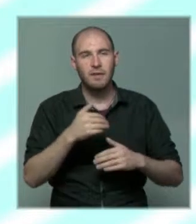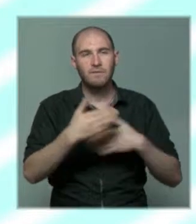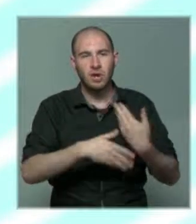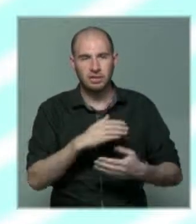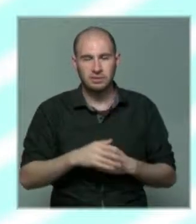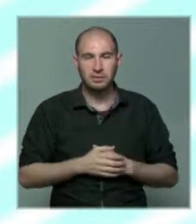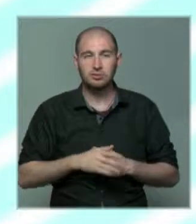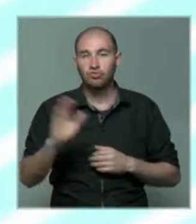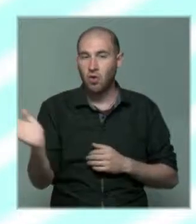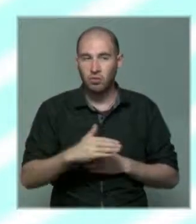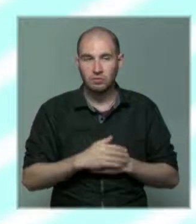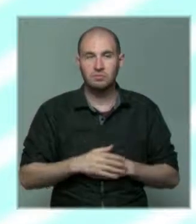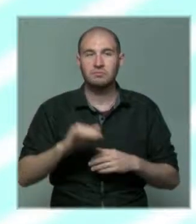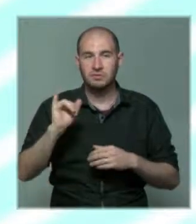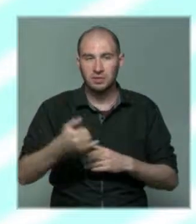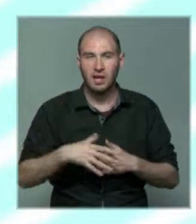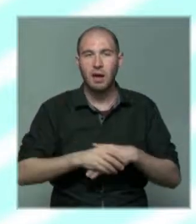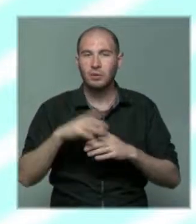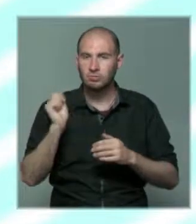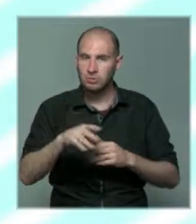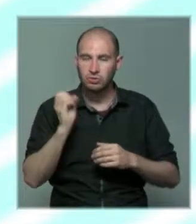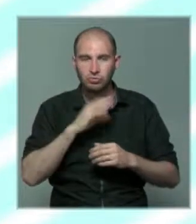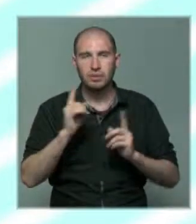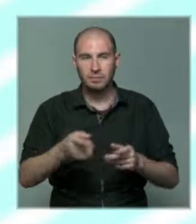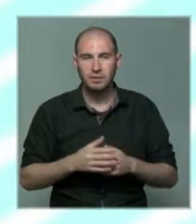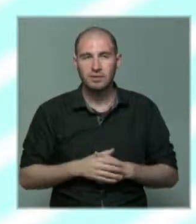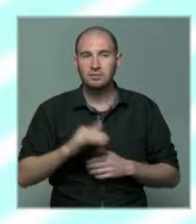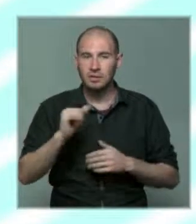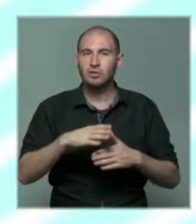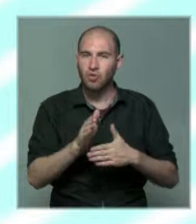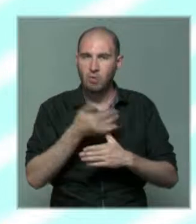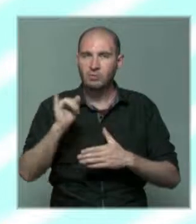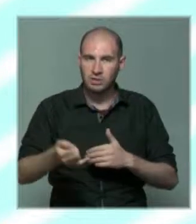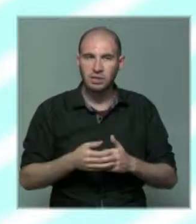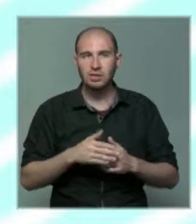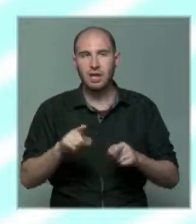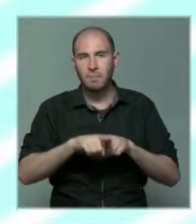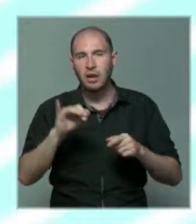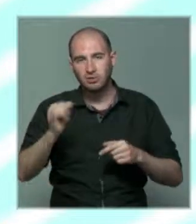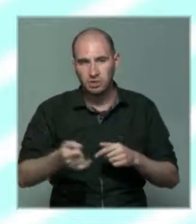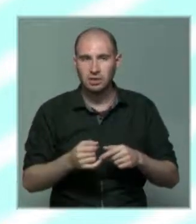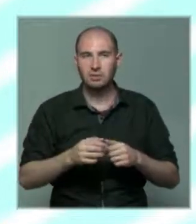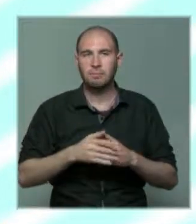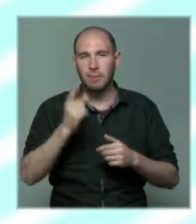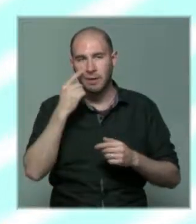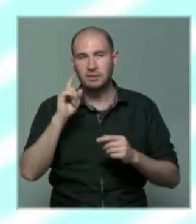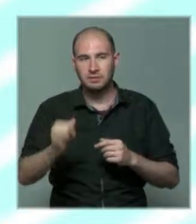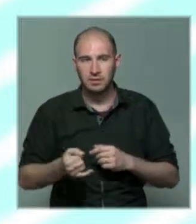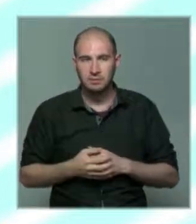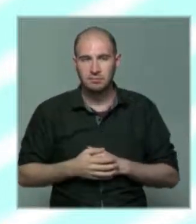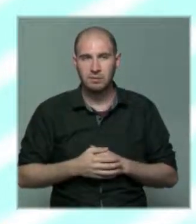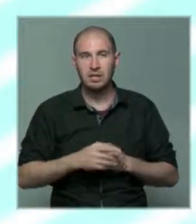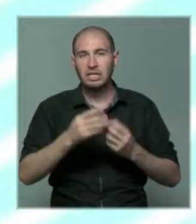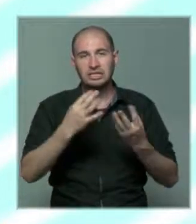y agresores sexuales. Todos. Sí, tu mejor amigo también, sí, tu novio también, sí, tu hermano también, sí, tu papá